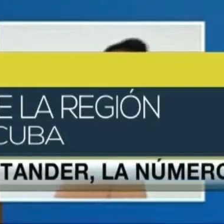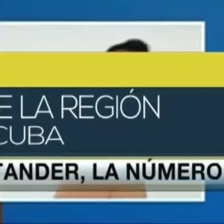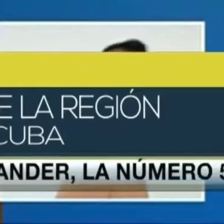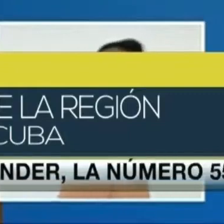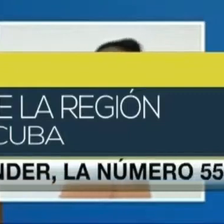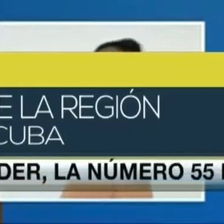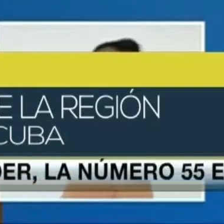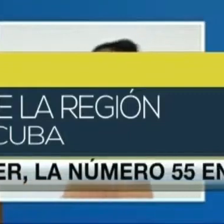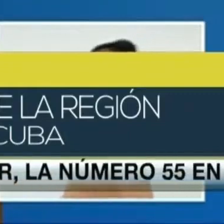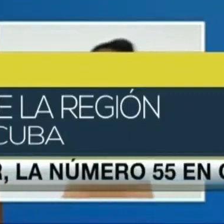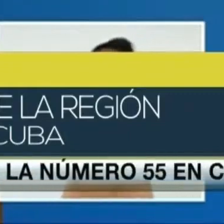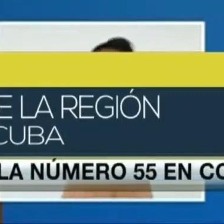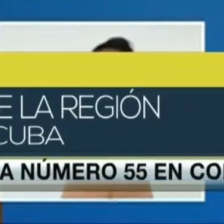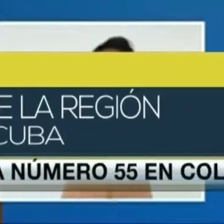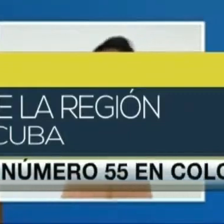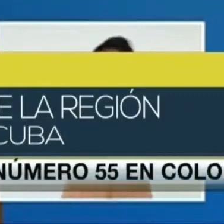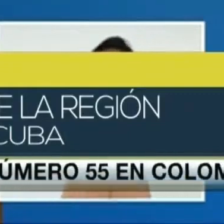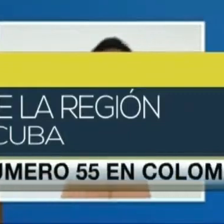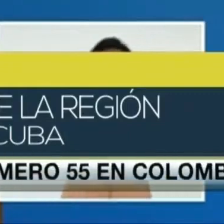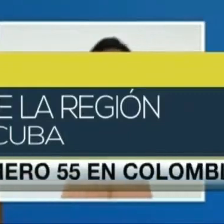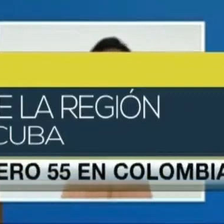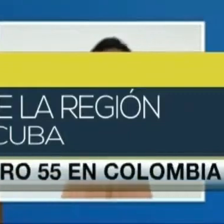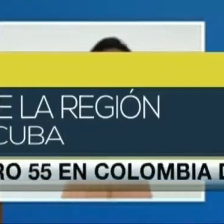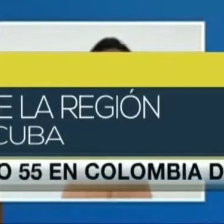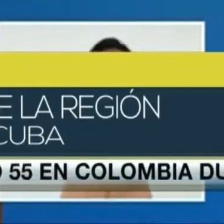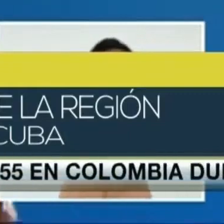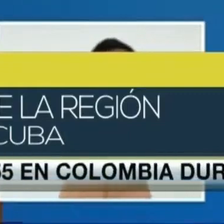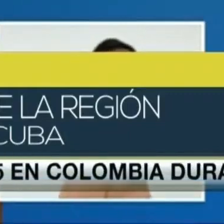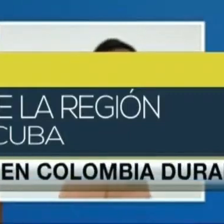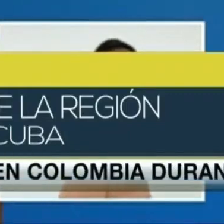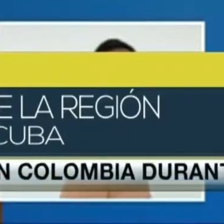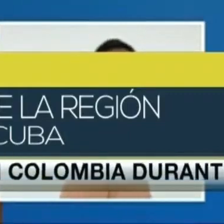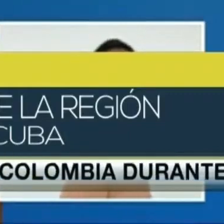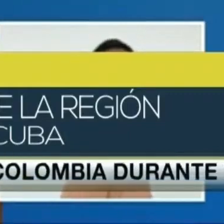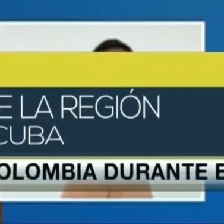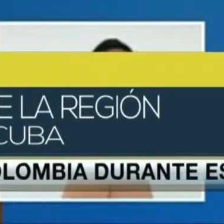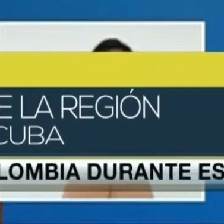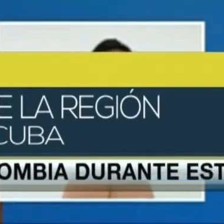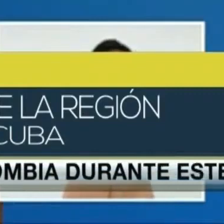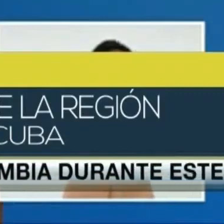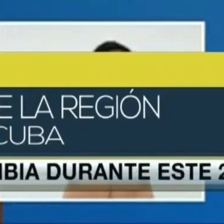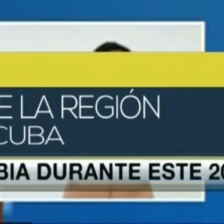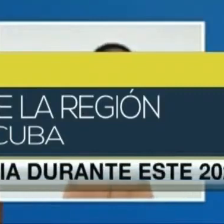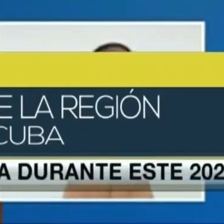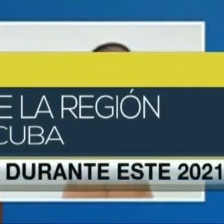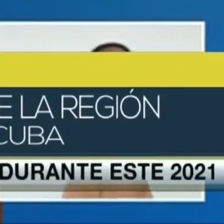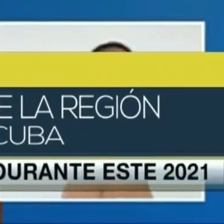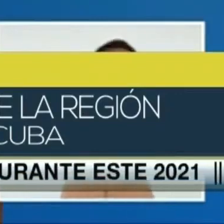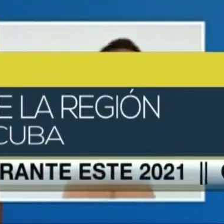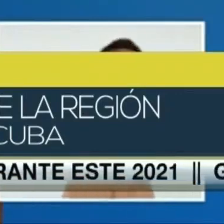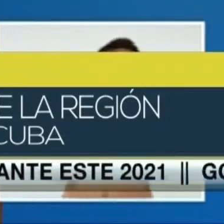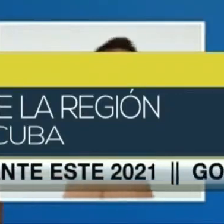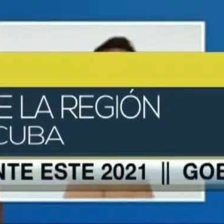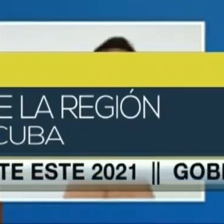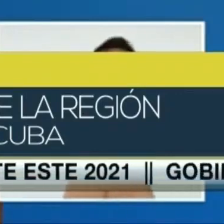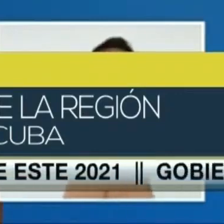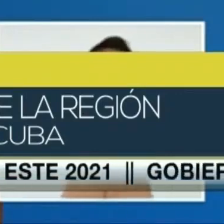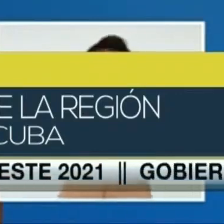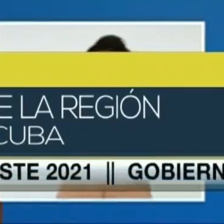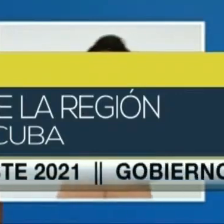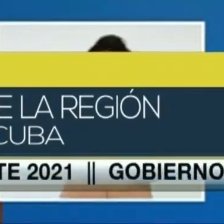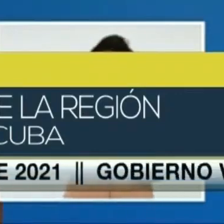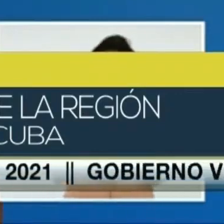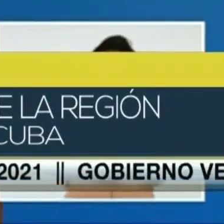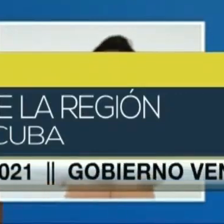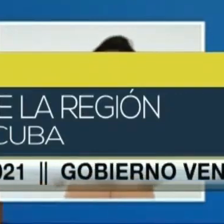desde medios fundamentalmente asentados en la Florida contra nuestro país.